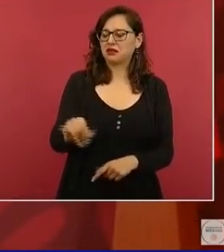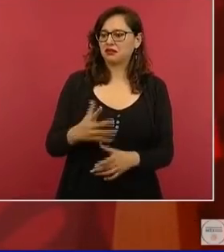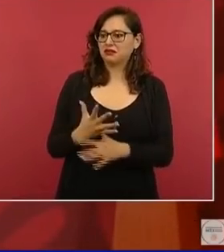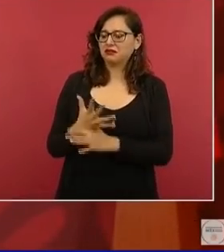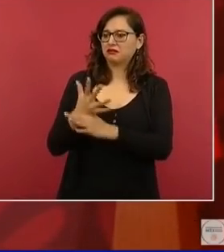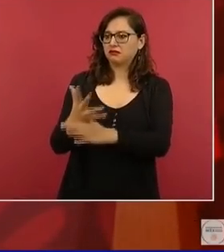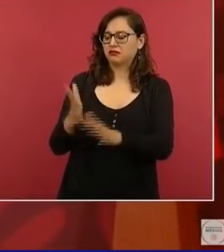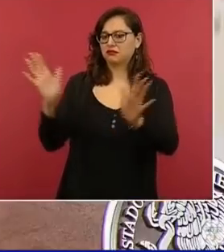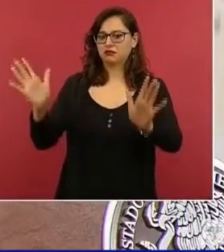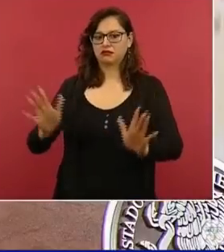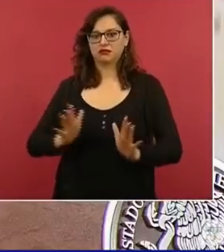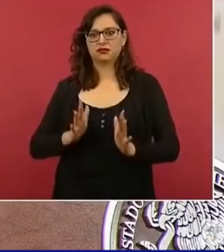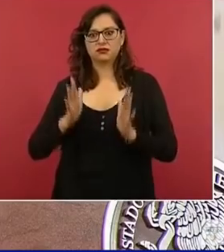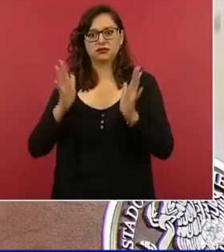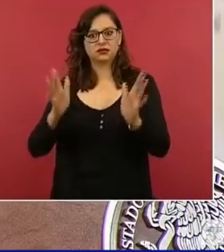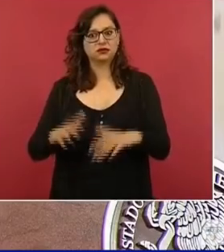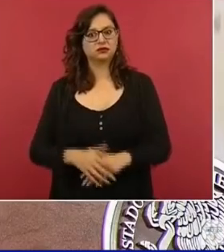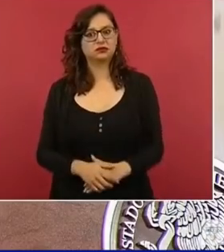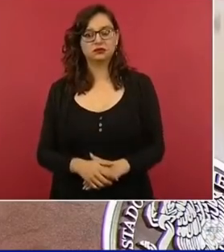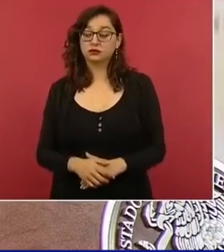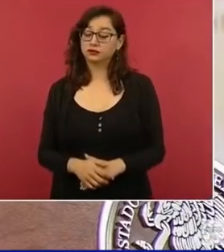rebelen